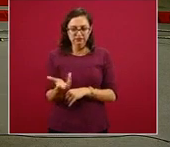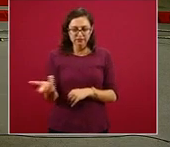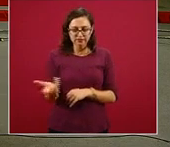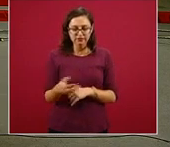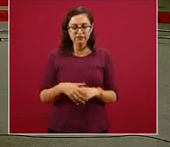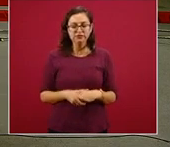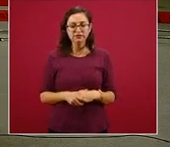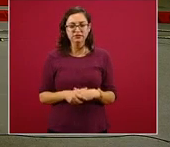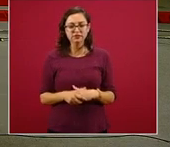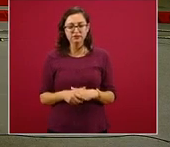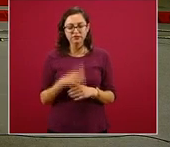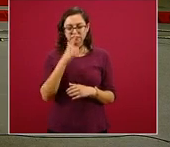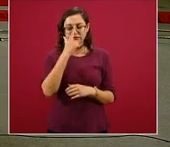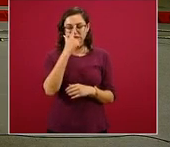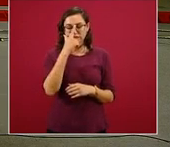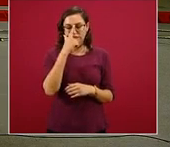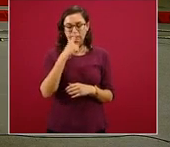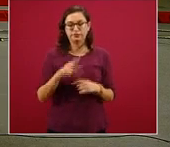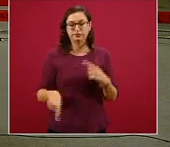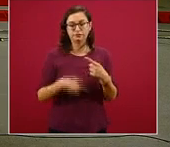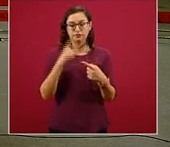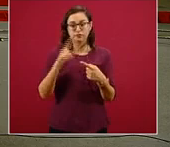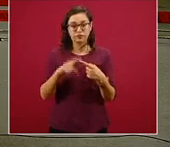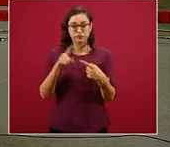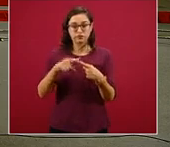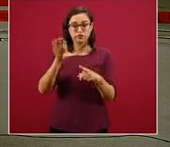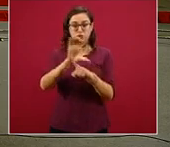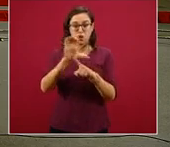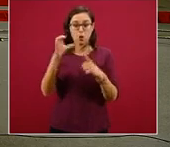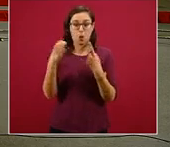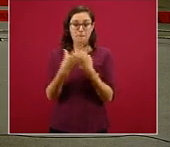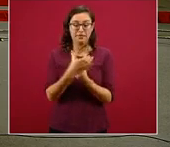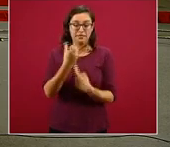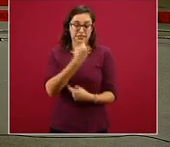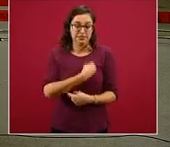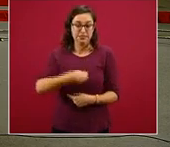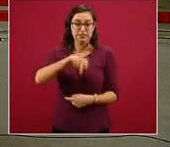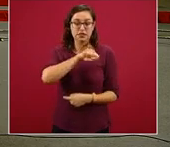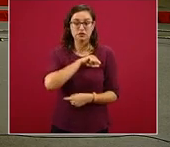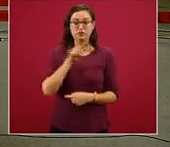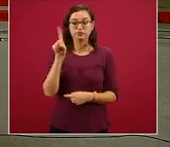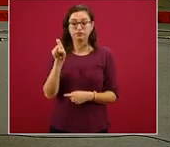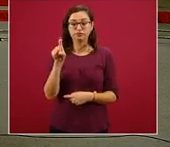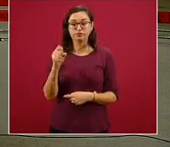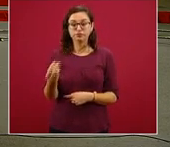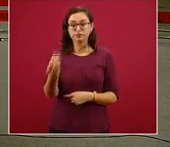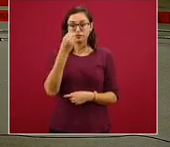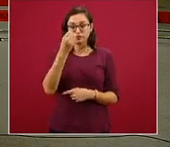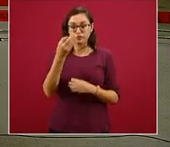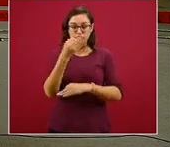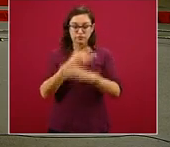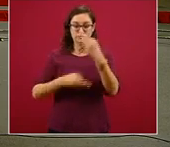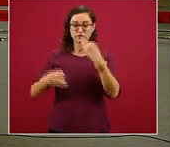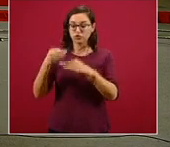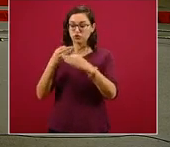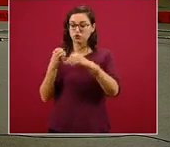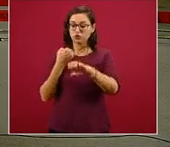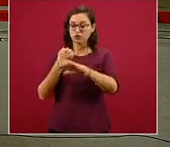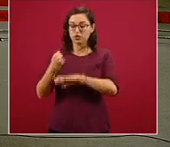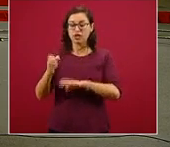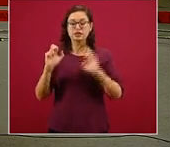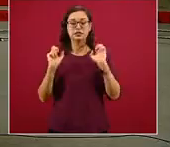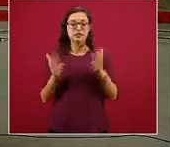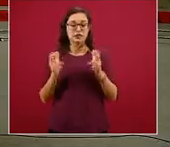1. La creación de comités comunitarios de salud, agua y alimentación en todas las comunidades del estado de Chiapas, Tabasco